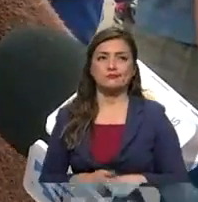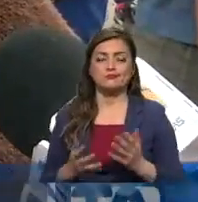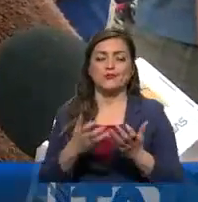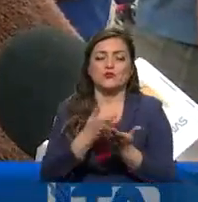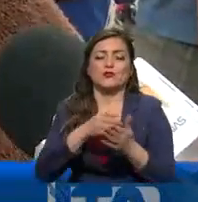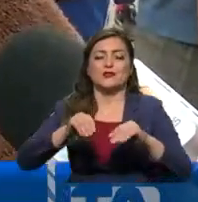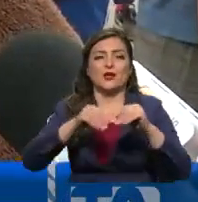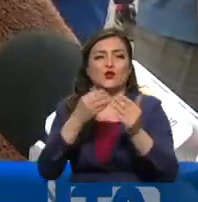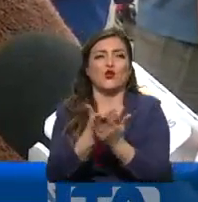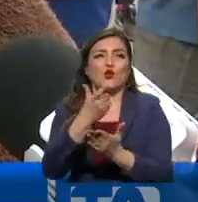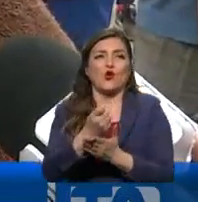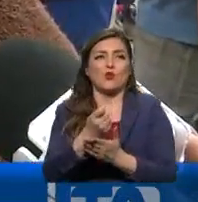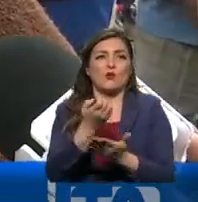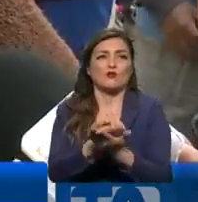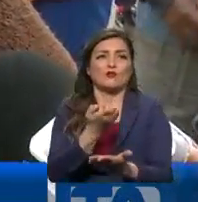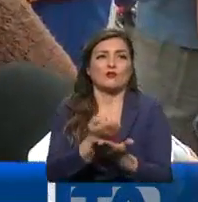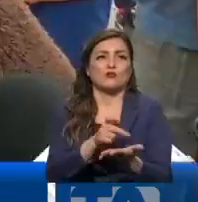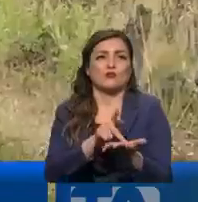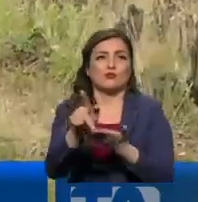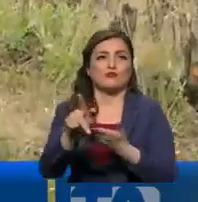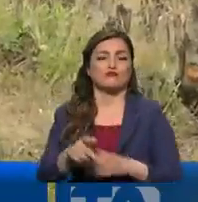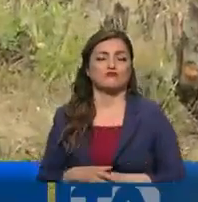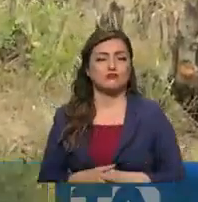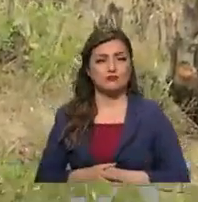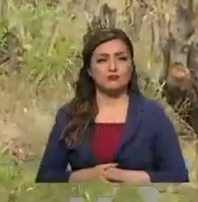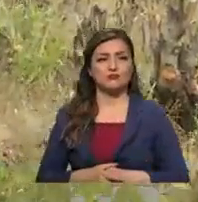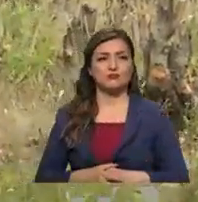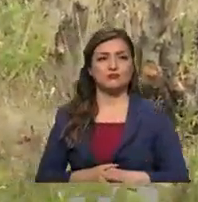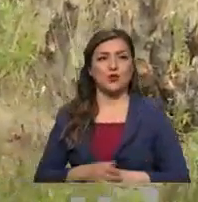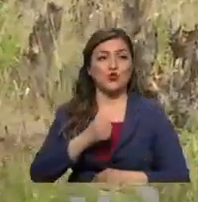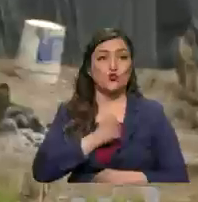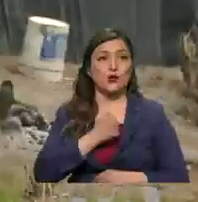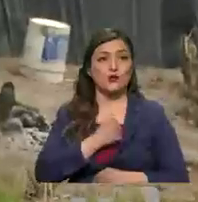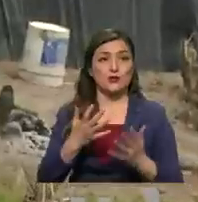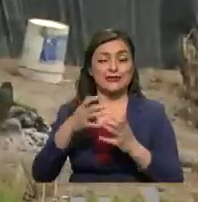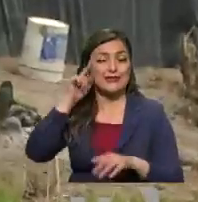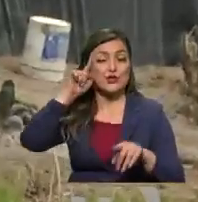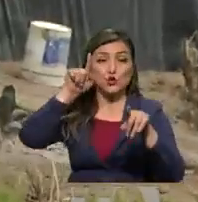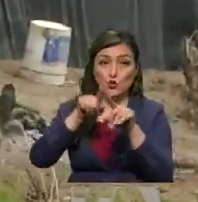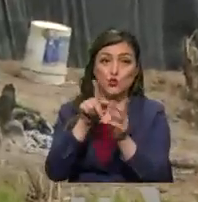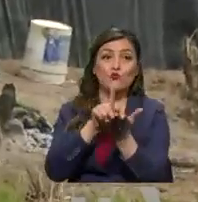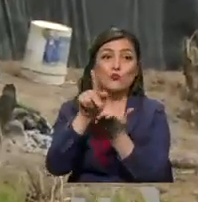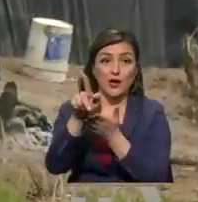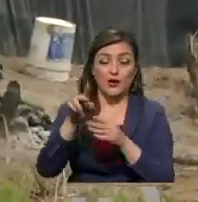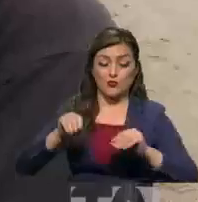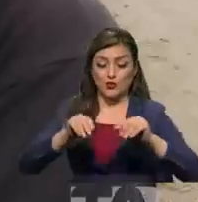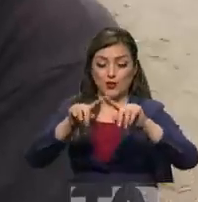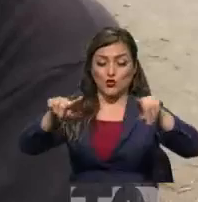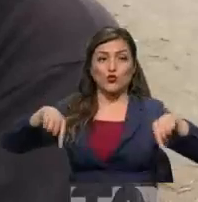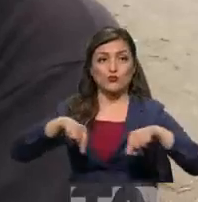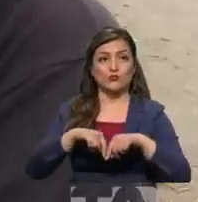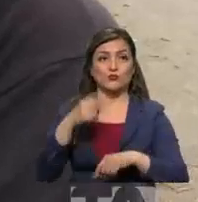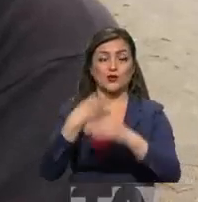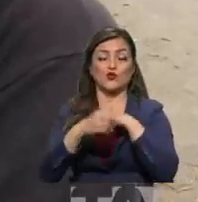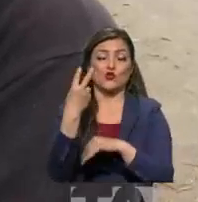negociar, pero bajo económico para poder pagar. Quieren llegar a un acuerdo con los dueños de los terrenos y pagar por cada lote. Tengo